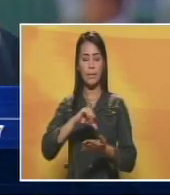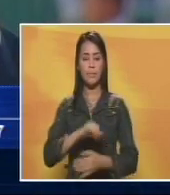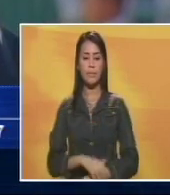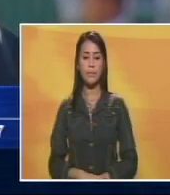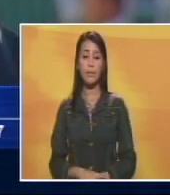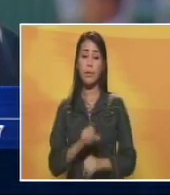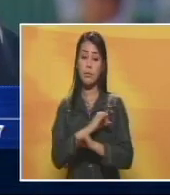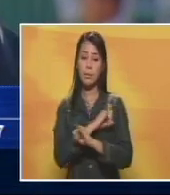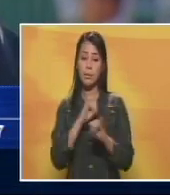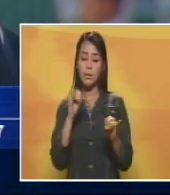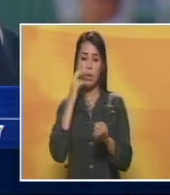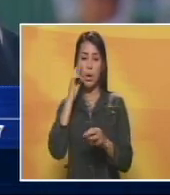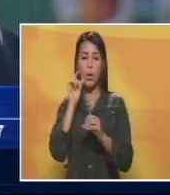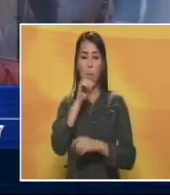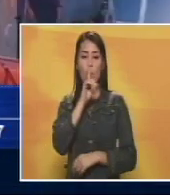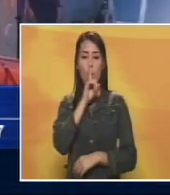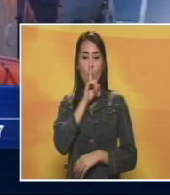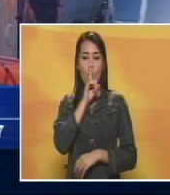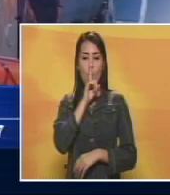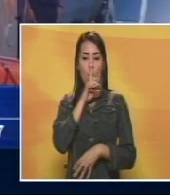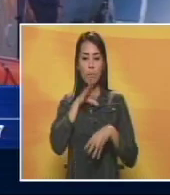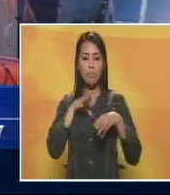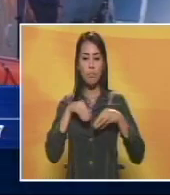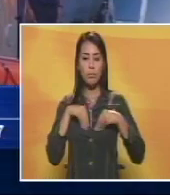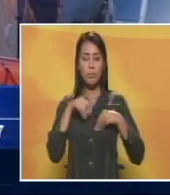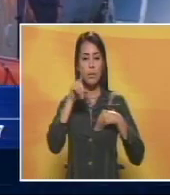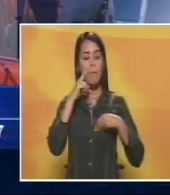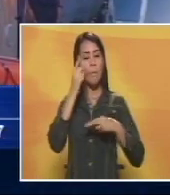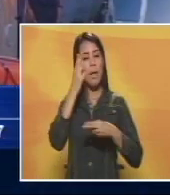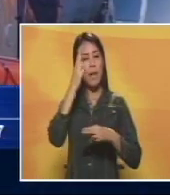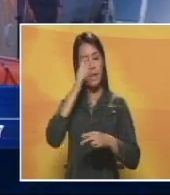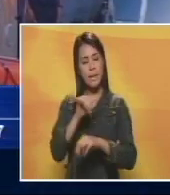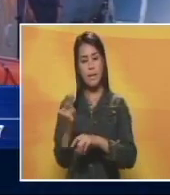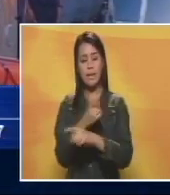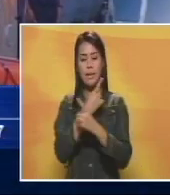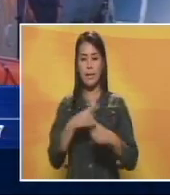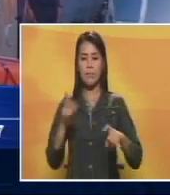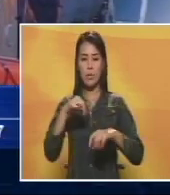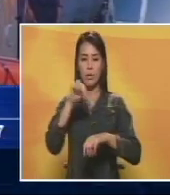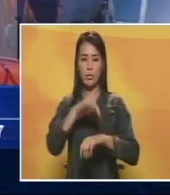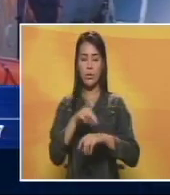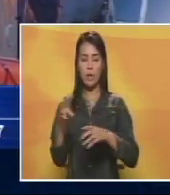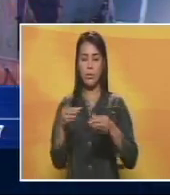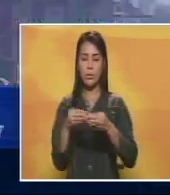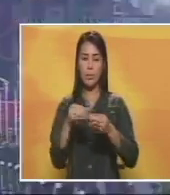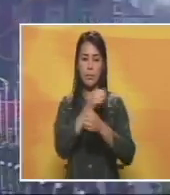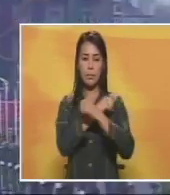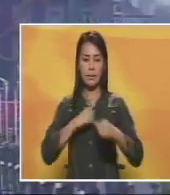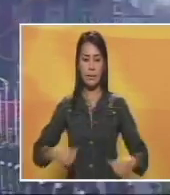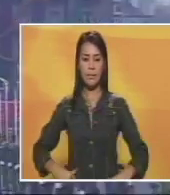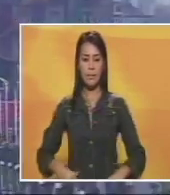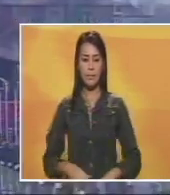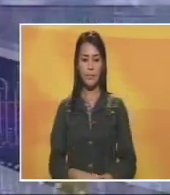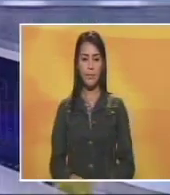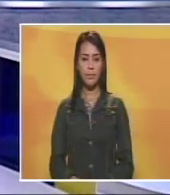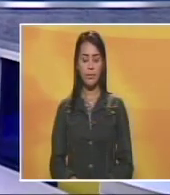evento culminó con un toque de silencio y con la interpretación del himno nacional por parte de una banda militar.